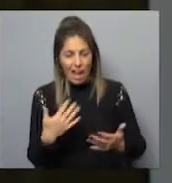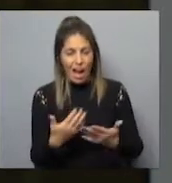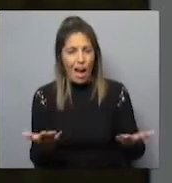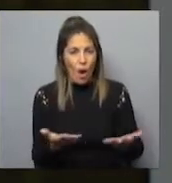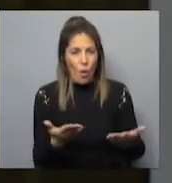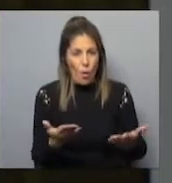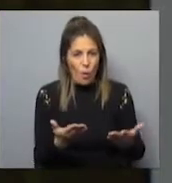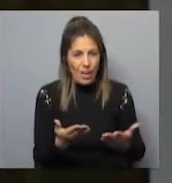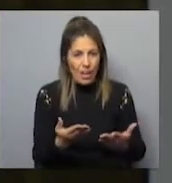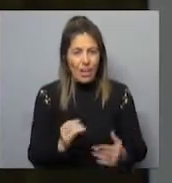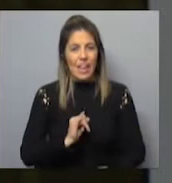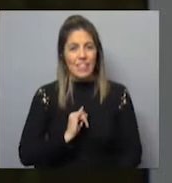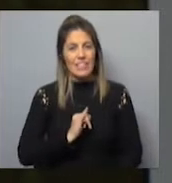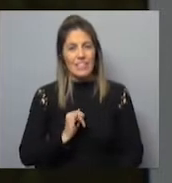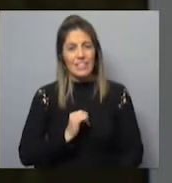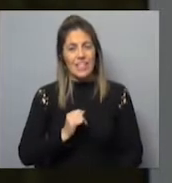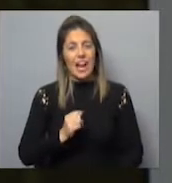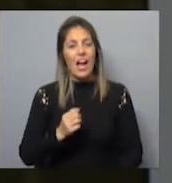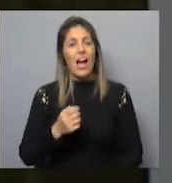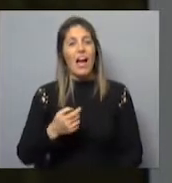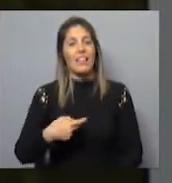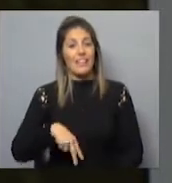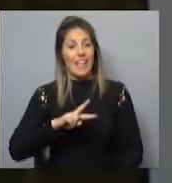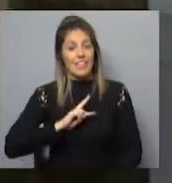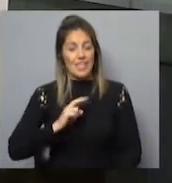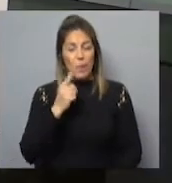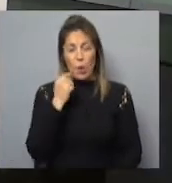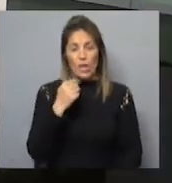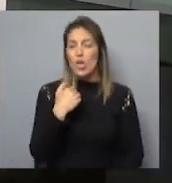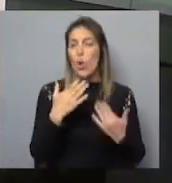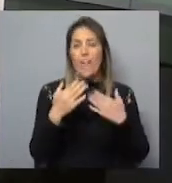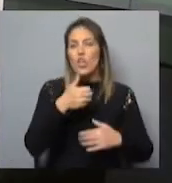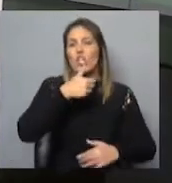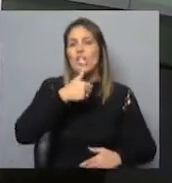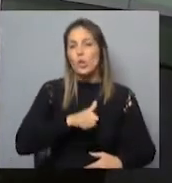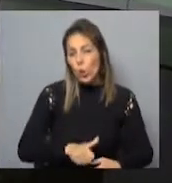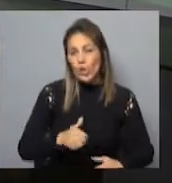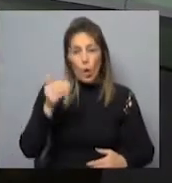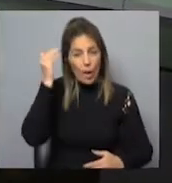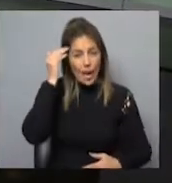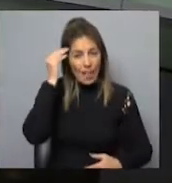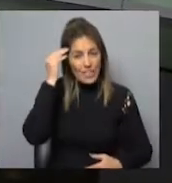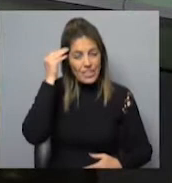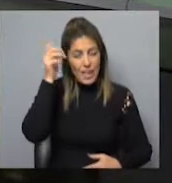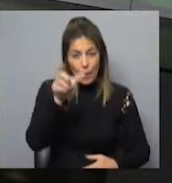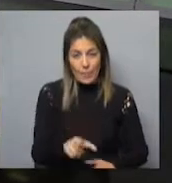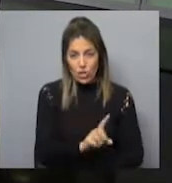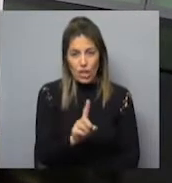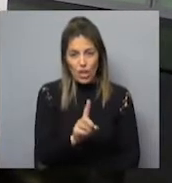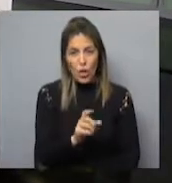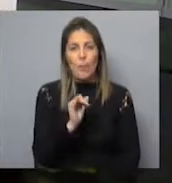trans masculina no no quiere decir no hablo en la historia o en la psiquis de las personas pero